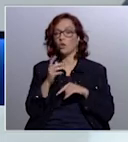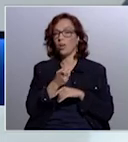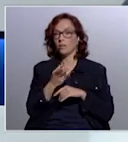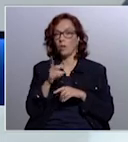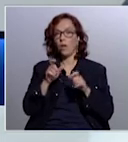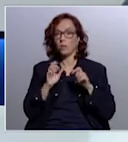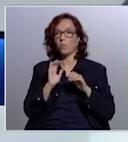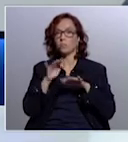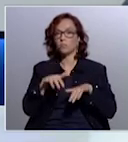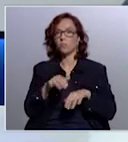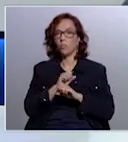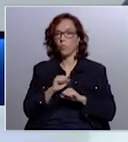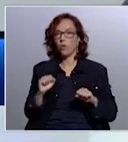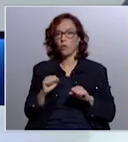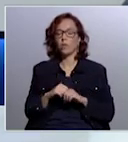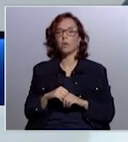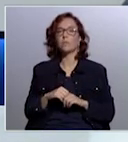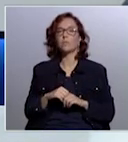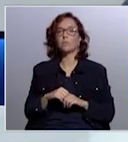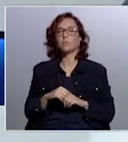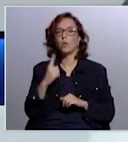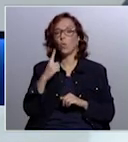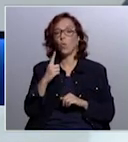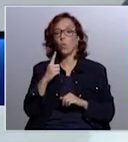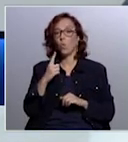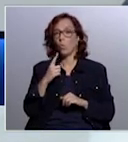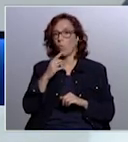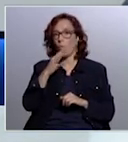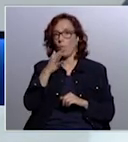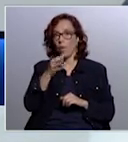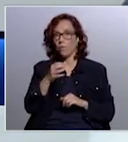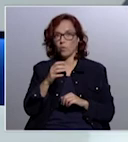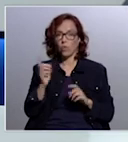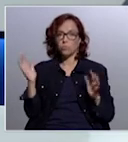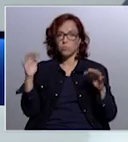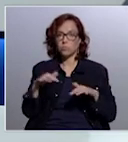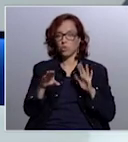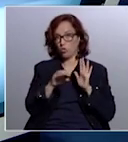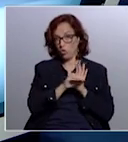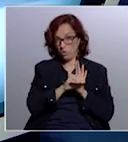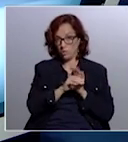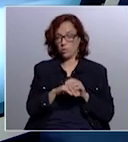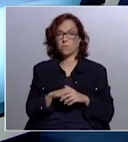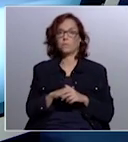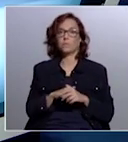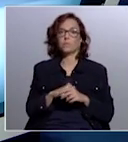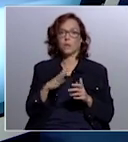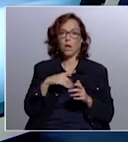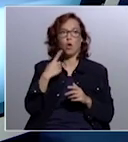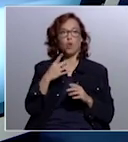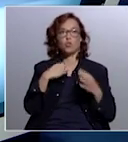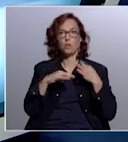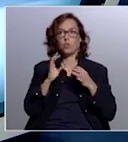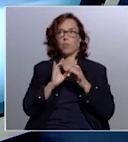pasar y en esas líneas está el programa de un pueblo al solís y hay muchos programas que damos cupos y que no lo hacemos sólo a nosotros lo hacen otros tarros independientes también